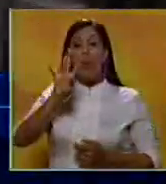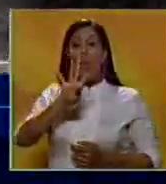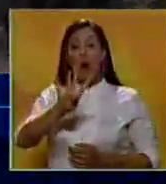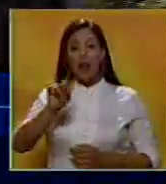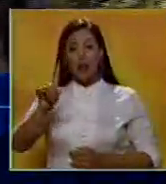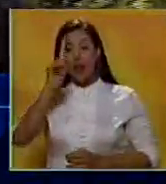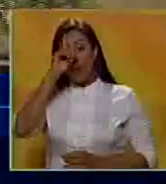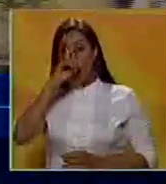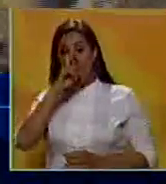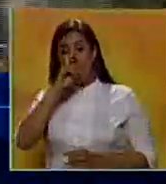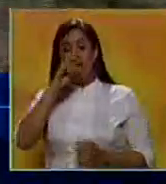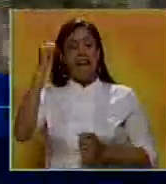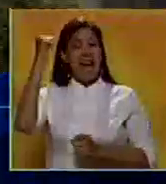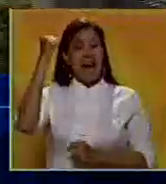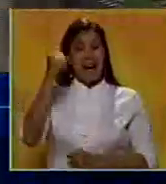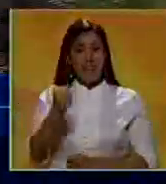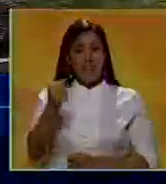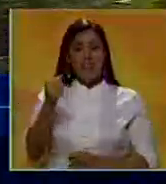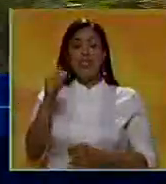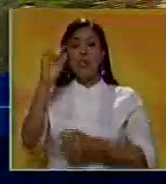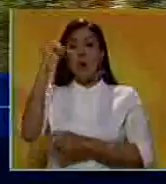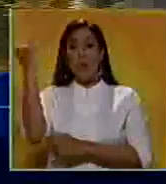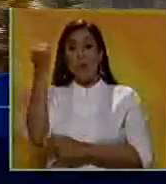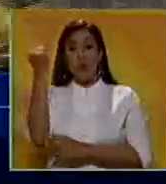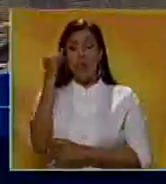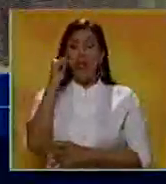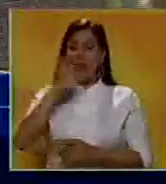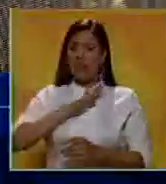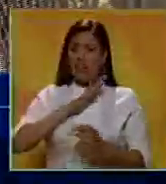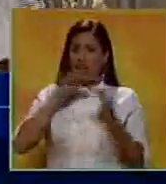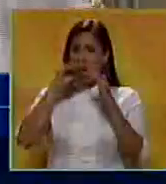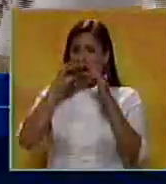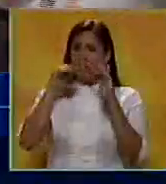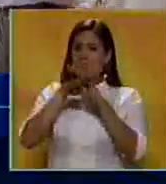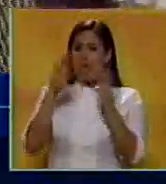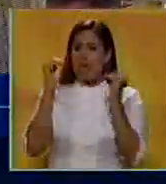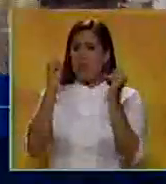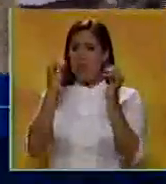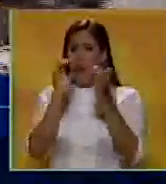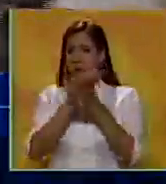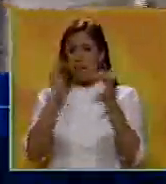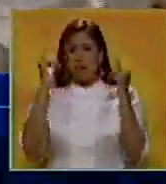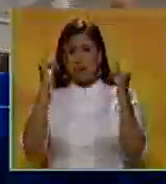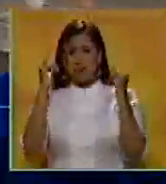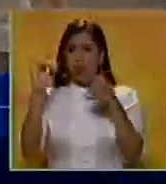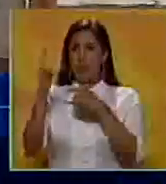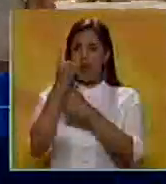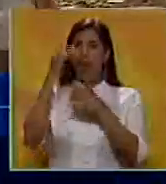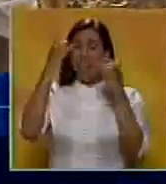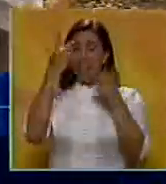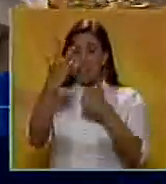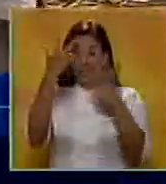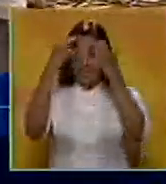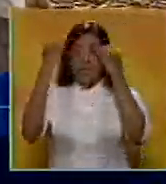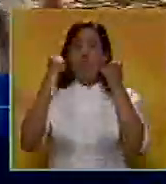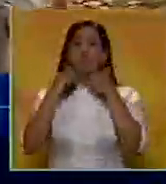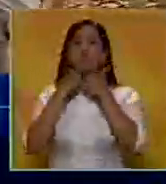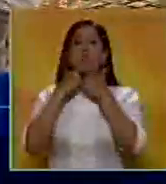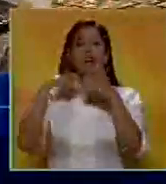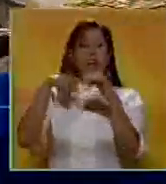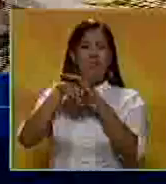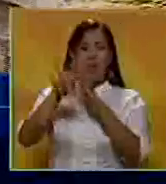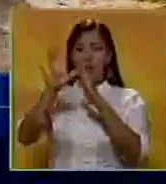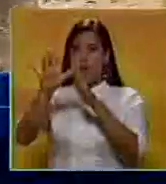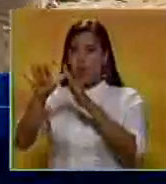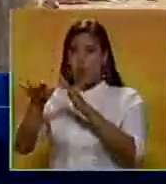41 años Fue asesinado en el junquito cuando se encontraba en casa de unos amigos tres sujetos encapuchados ingresaron al inmueble